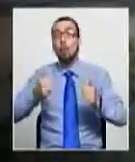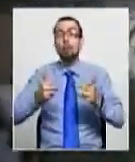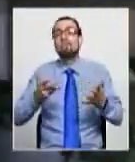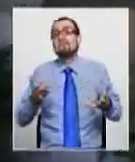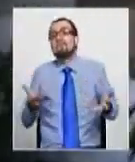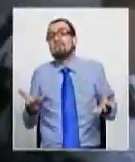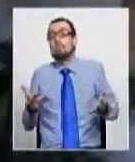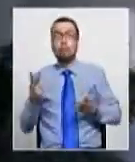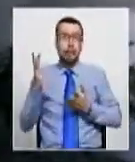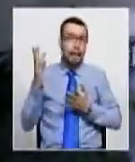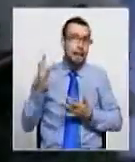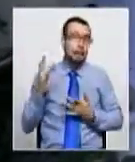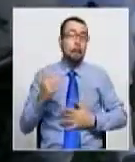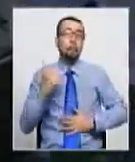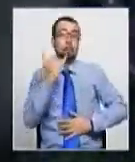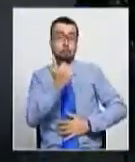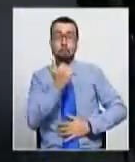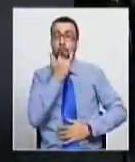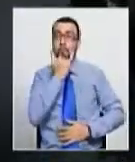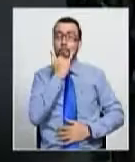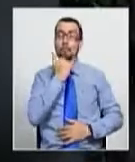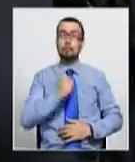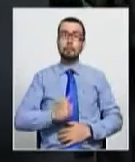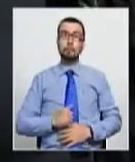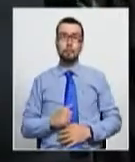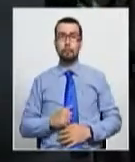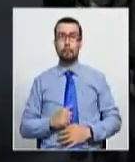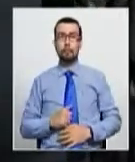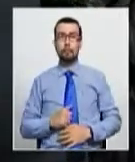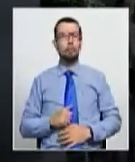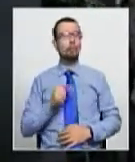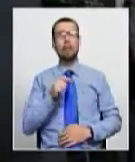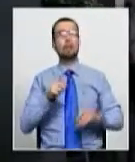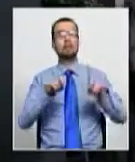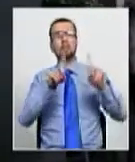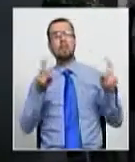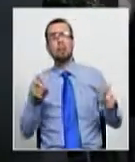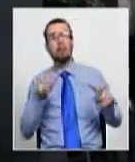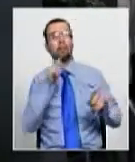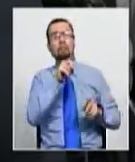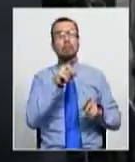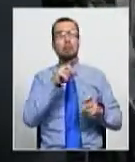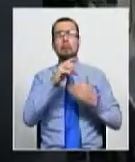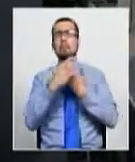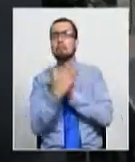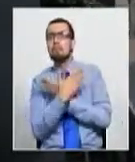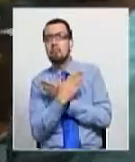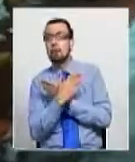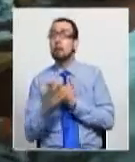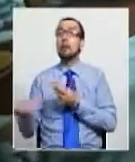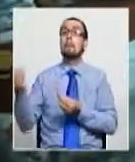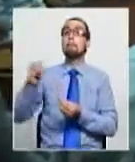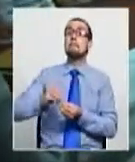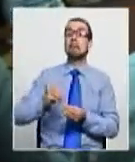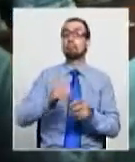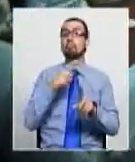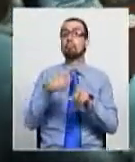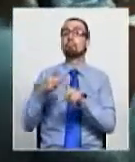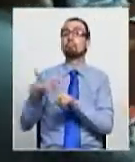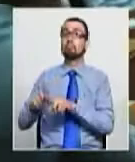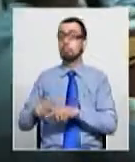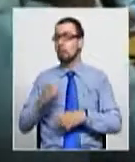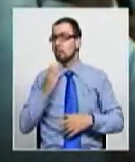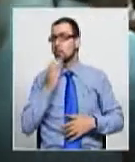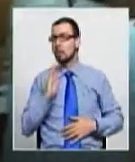guerrillero tan tradicional en colombia pues el tema de la paz tiene que ver con muchas otras cosas tienen que ver también con cómo